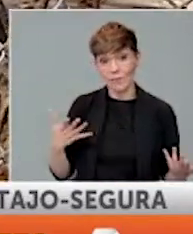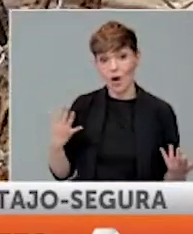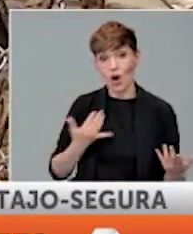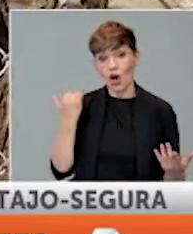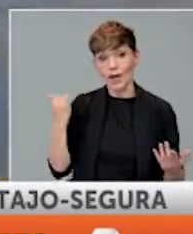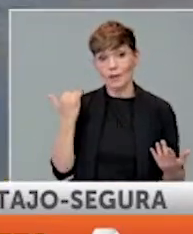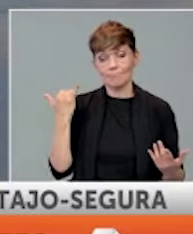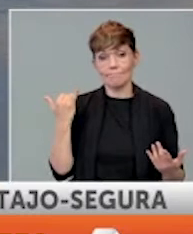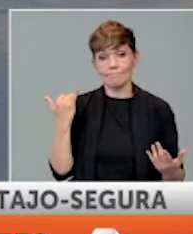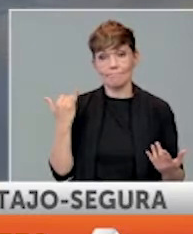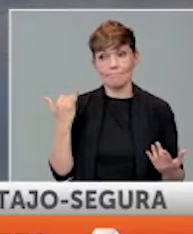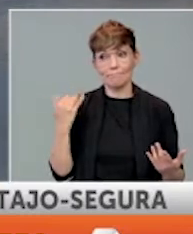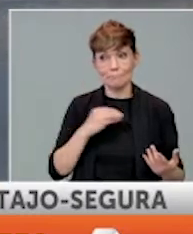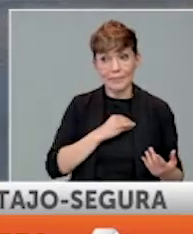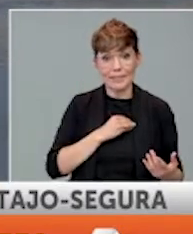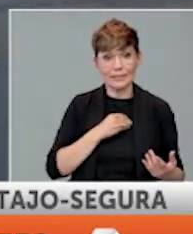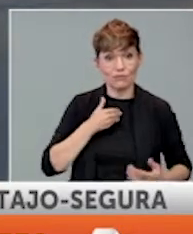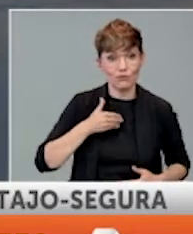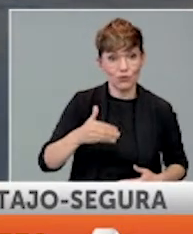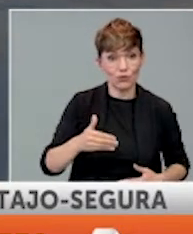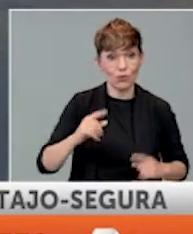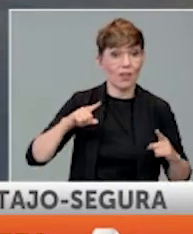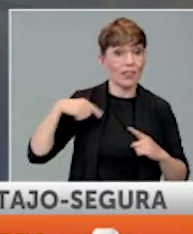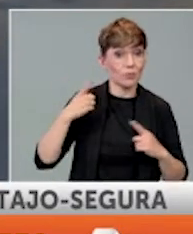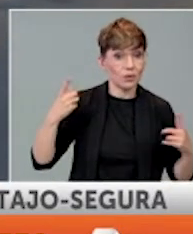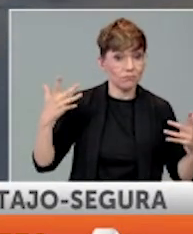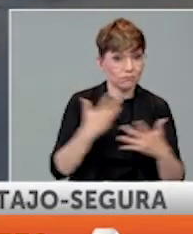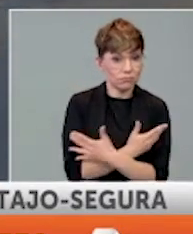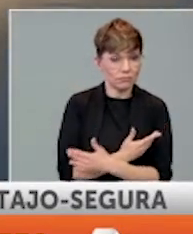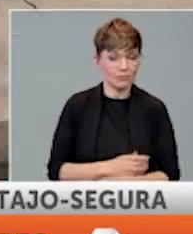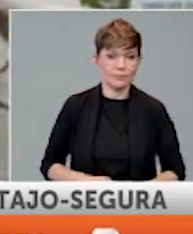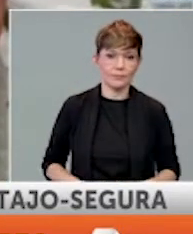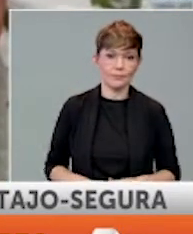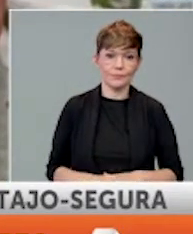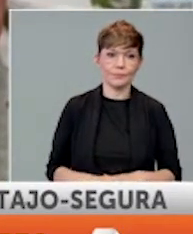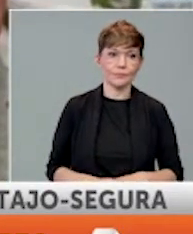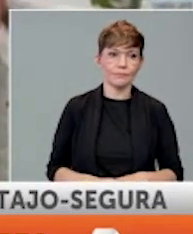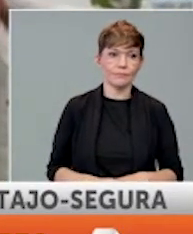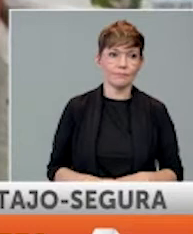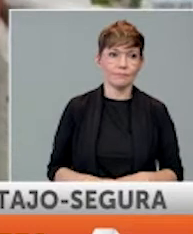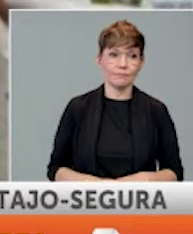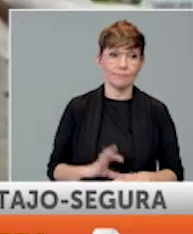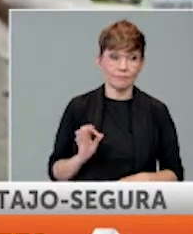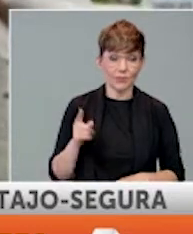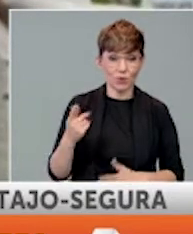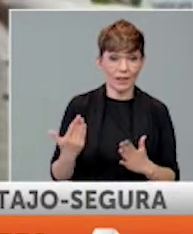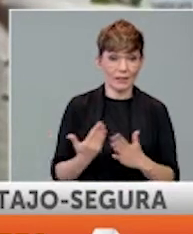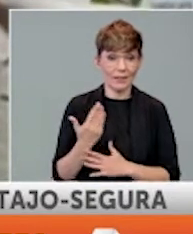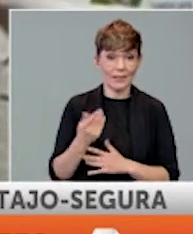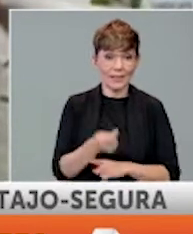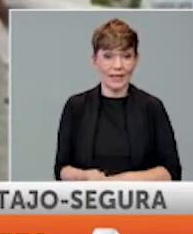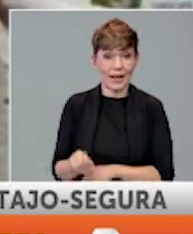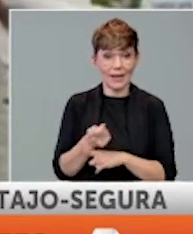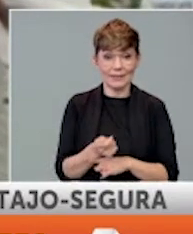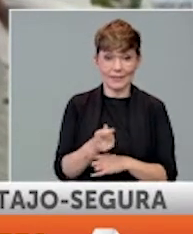de lamentaciones post-mortem del trasvase Tajo Segura. Desde luego que no hay día tranquilo para ustedes en los regantes del